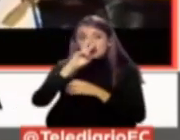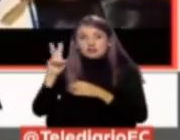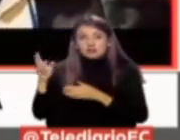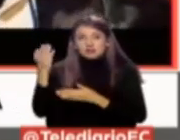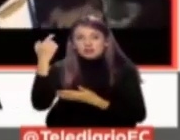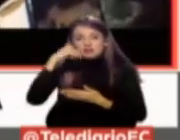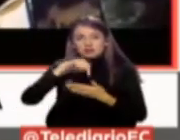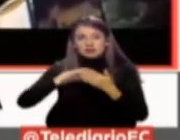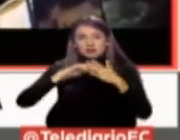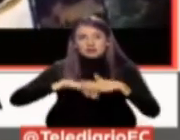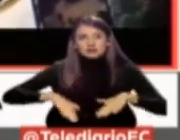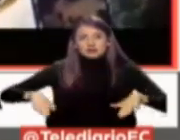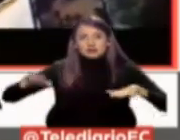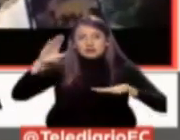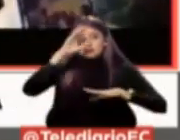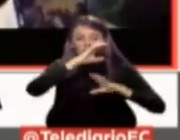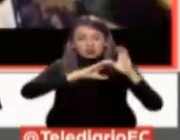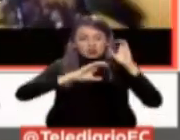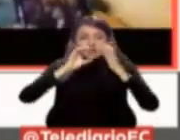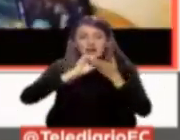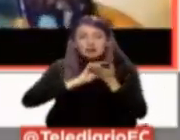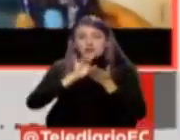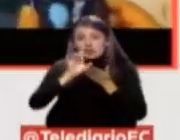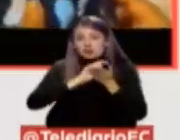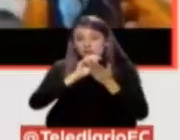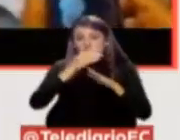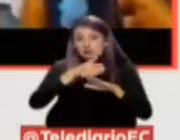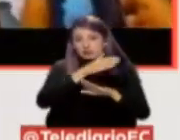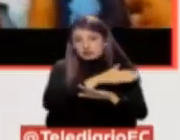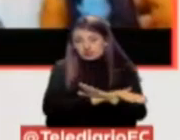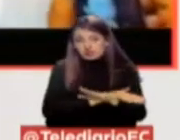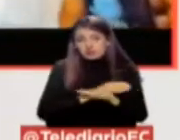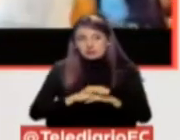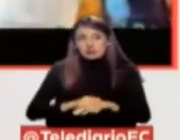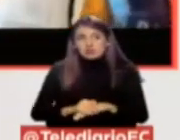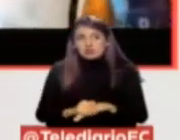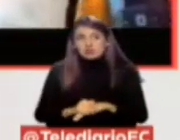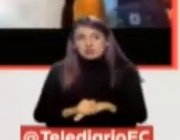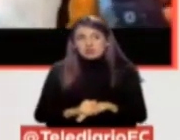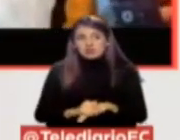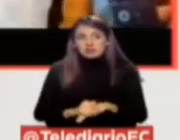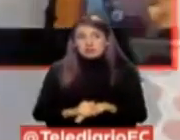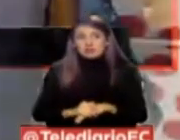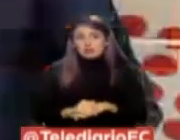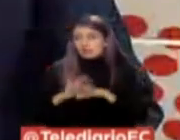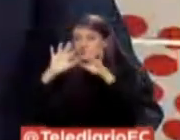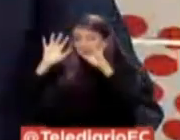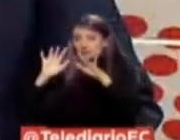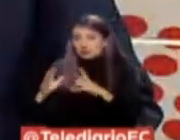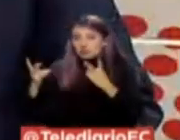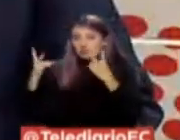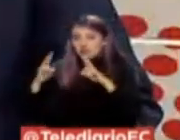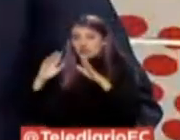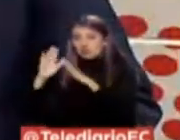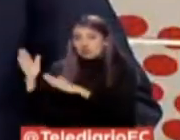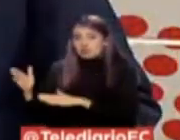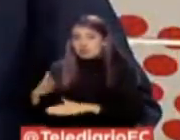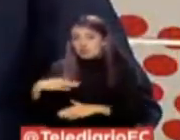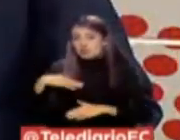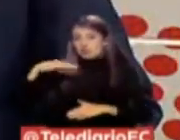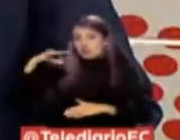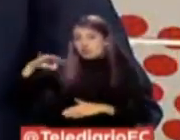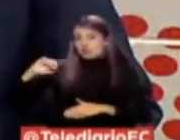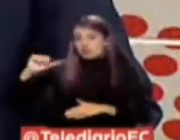que vienen desesperados por un gobierno que los expulsó y que generó la mayor diáspora de la historia. Y si me permite, secretario, dé paso al comportamiento de